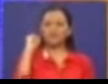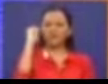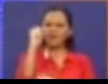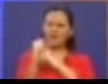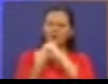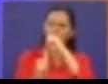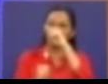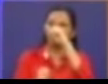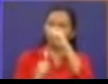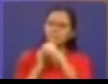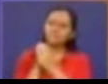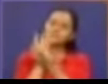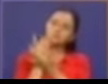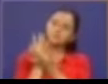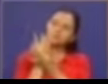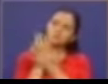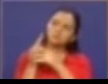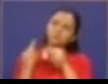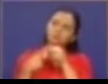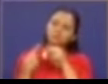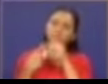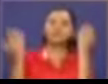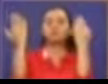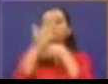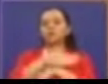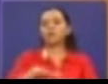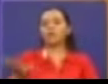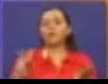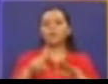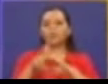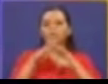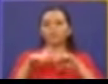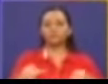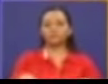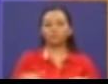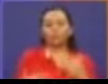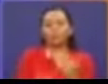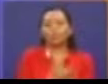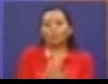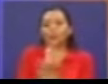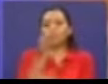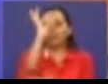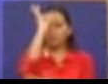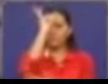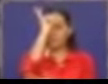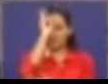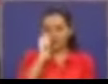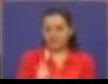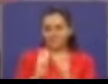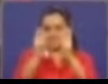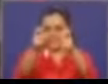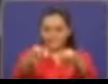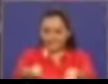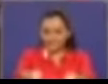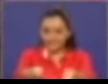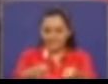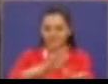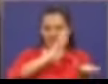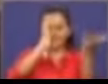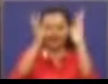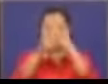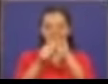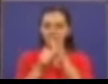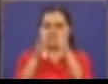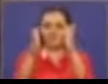por fin se inaugura un nuevo hospital en la Carita de Dios. con la Revolución Ciudadana, compañero.